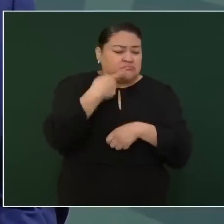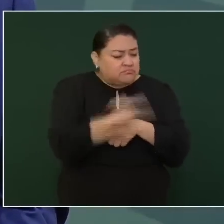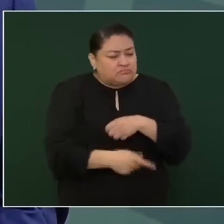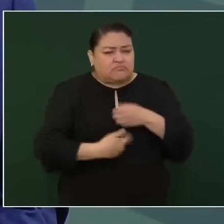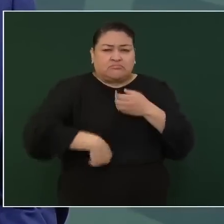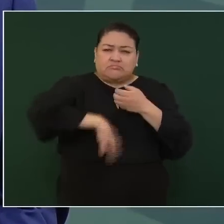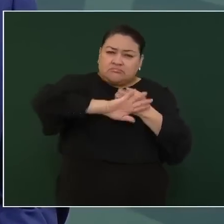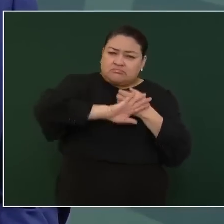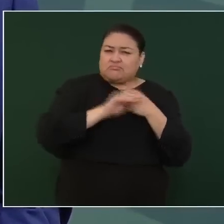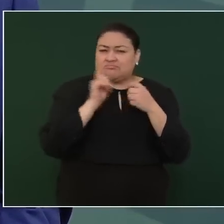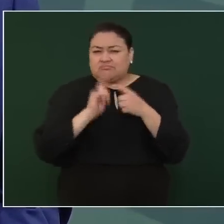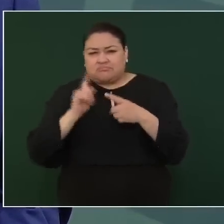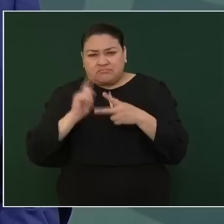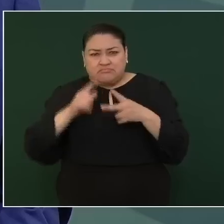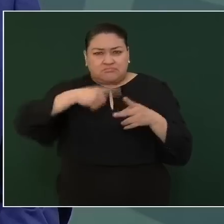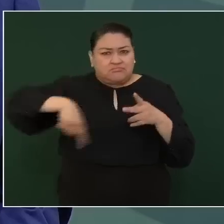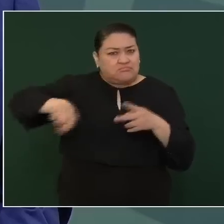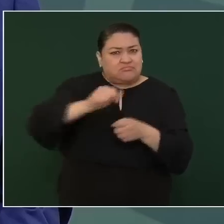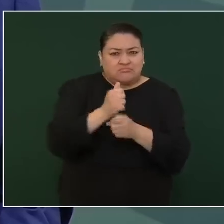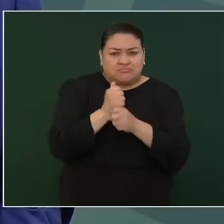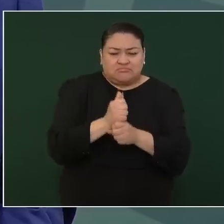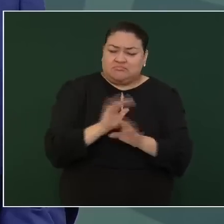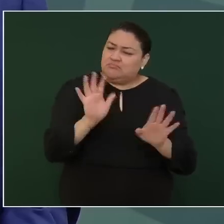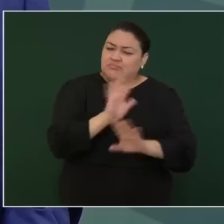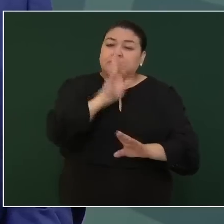riesgos para las personas